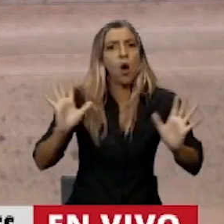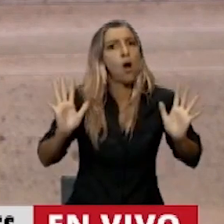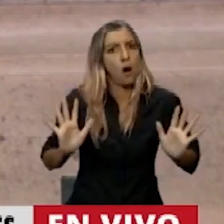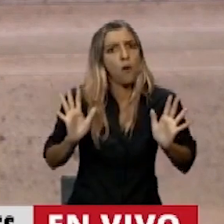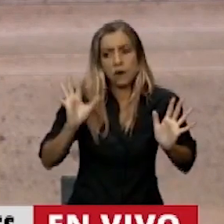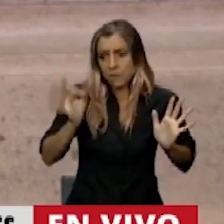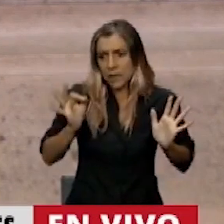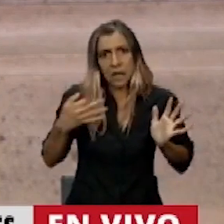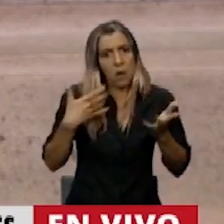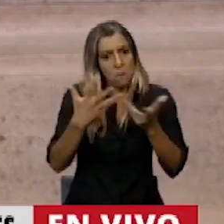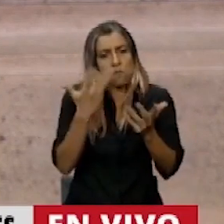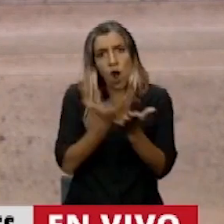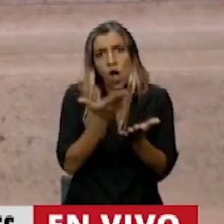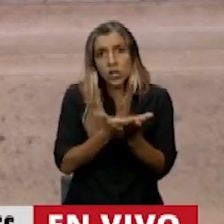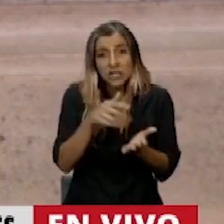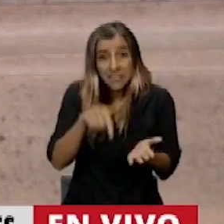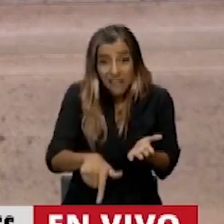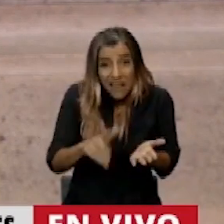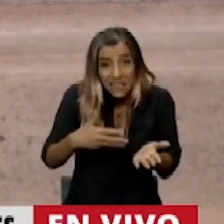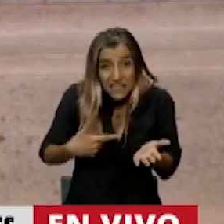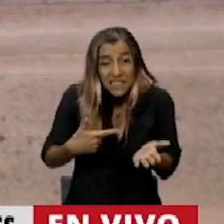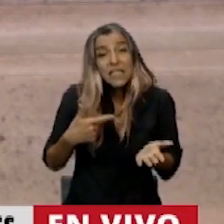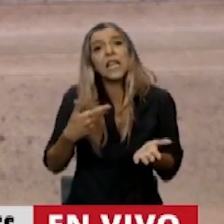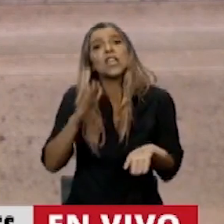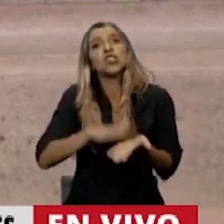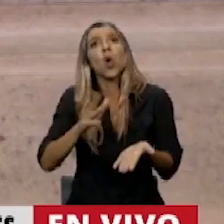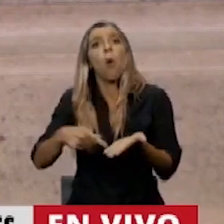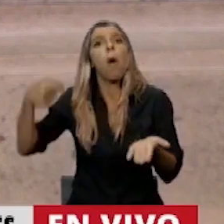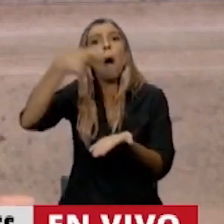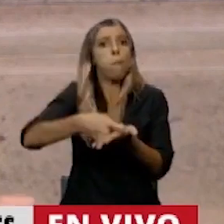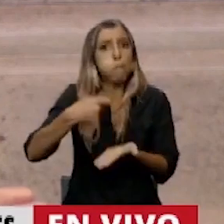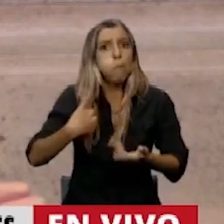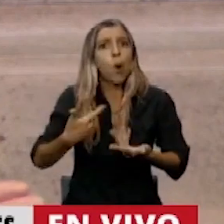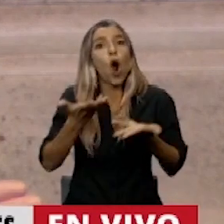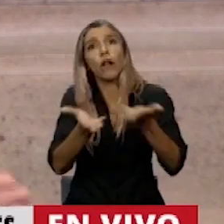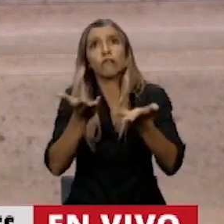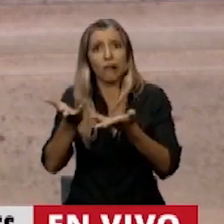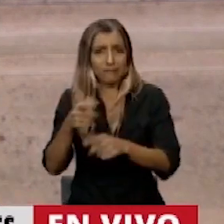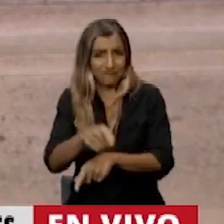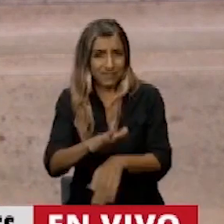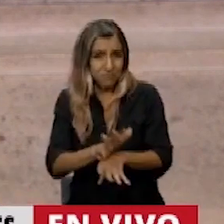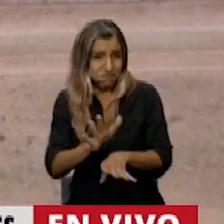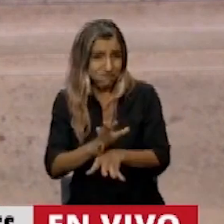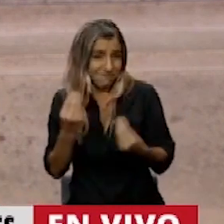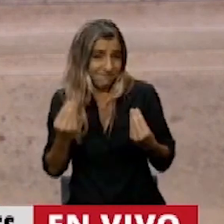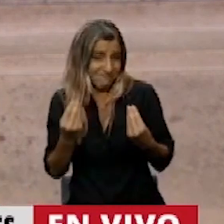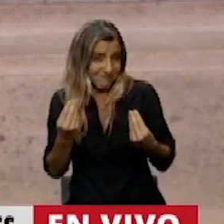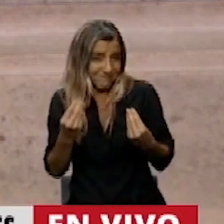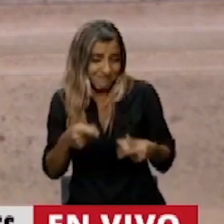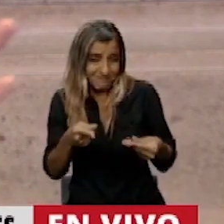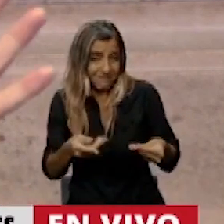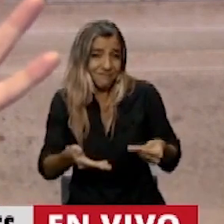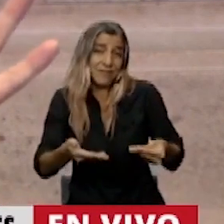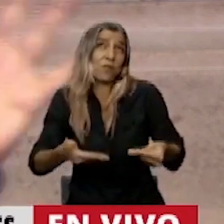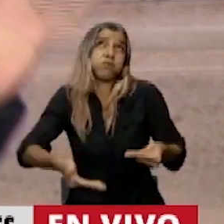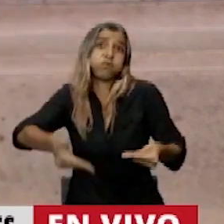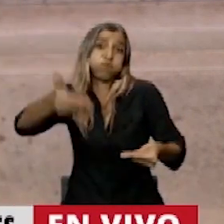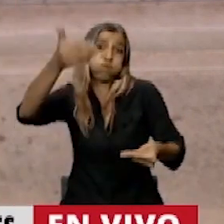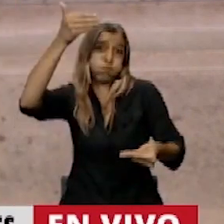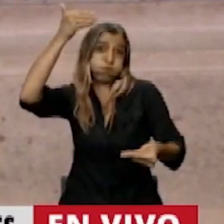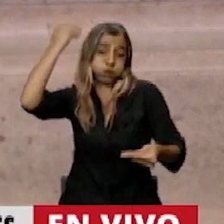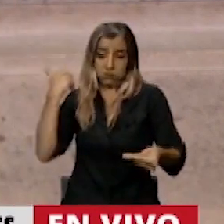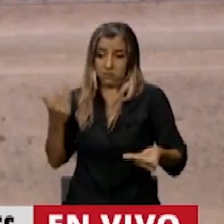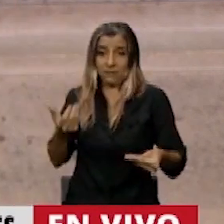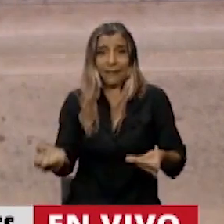este proyecto de aporte solidario ha salido del cajón donde estaba guardado hace